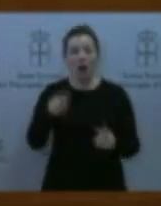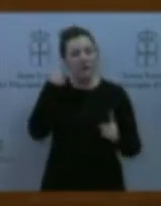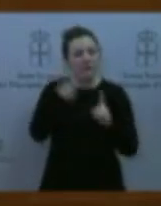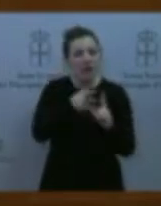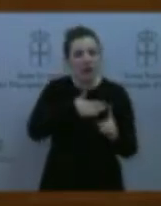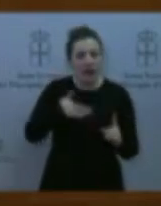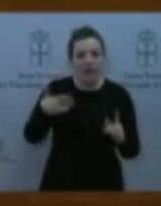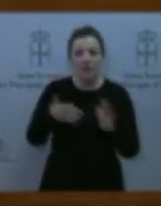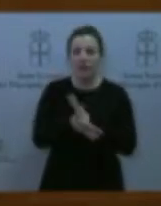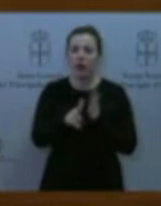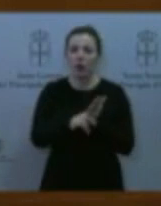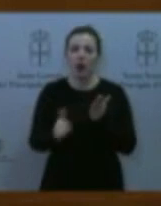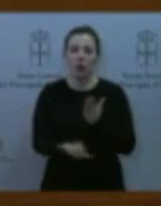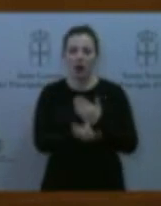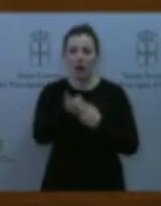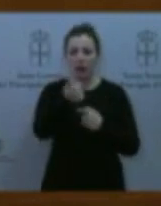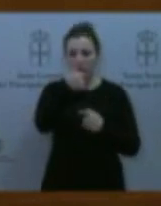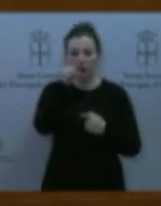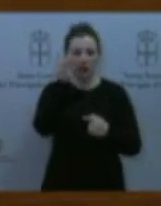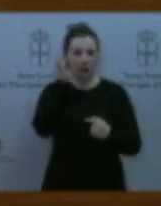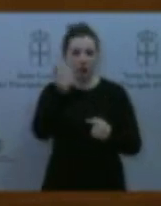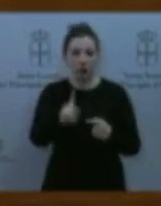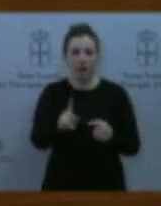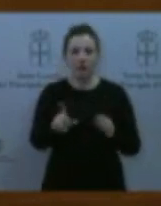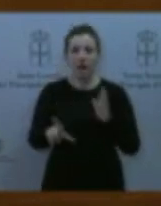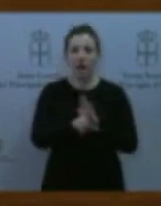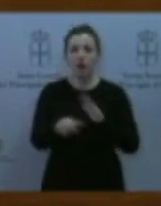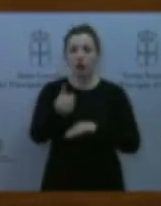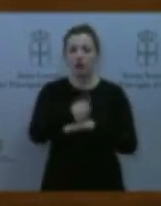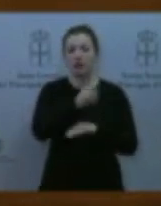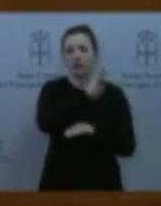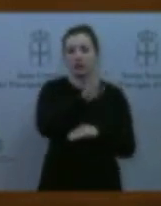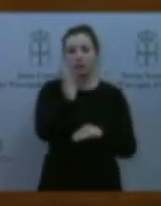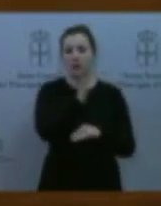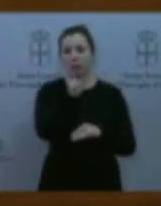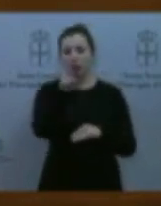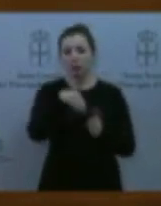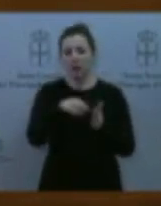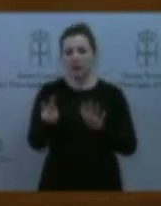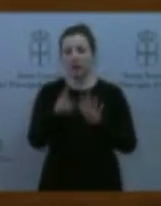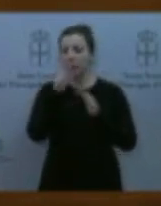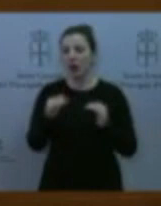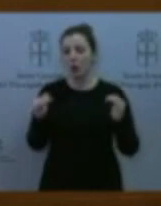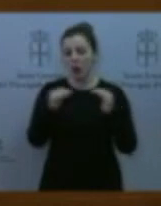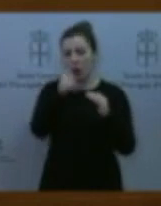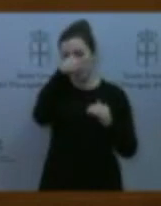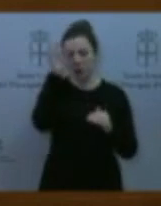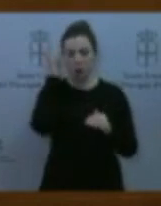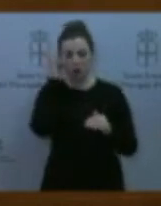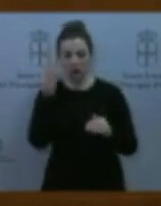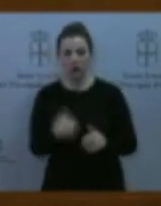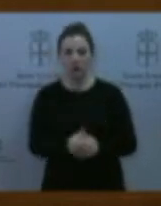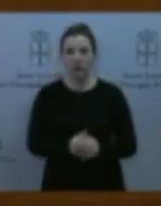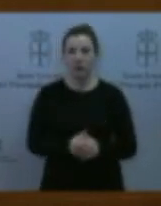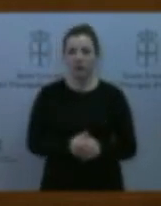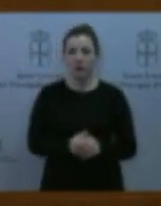la Ley Orgánica 3/2007 para la igualdad efectiva de mujeres y hombres. Tenía la esperanza de que esta